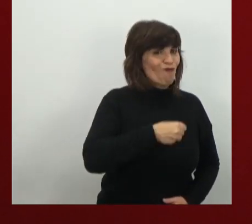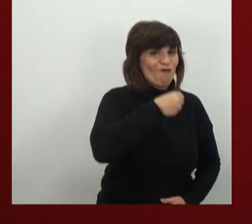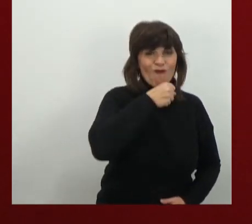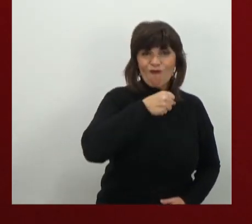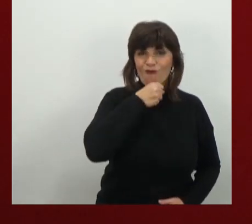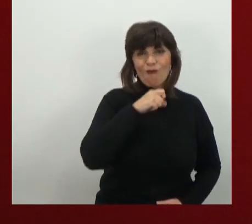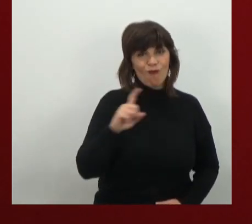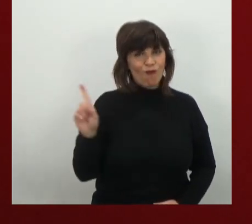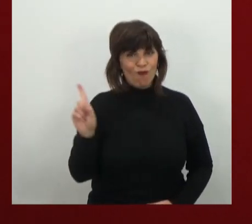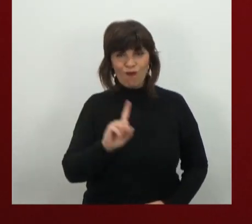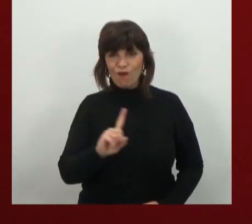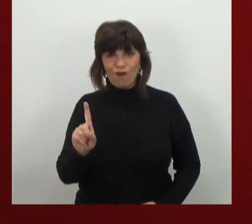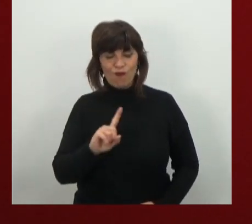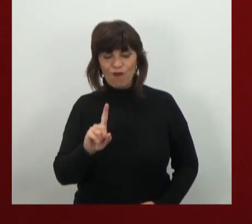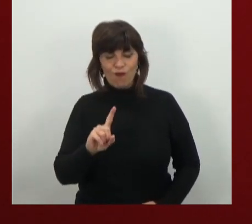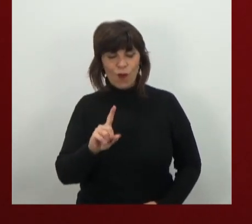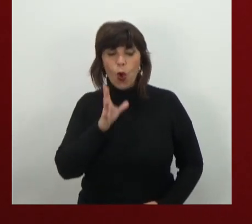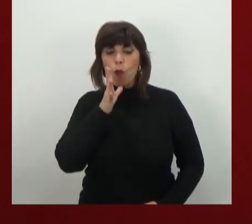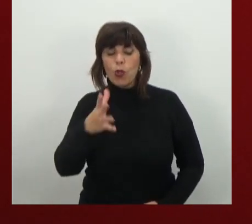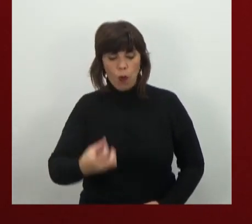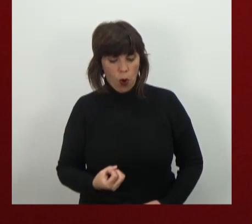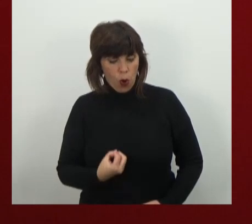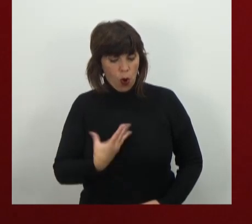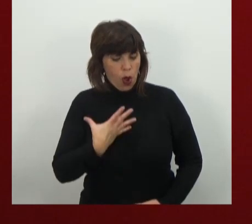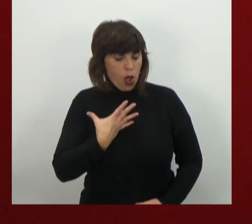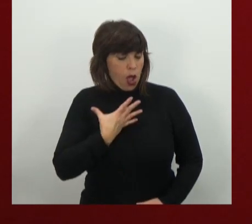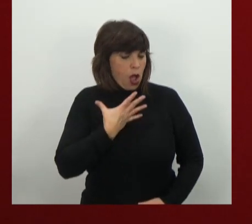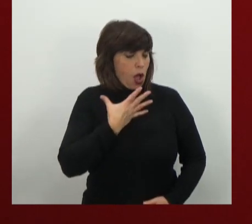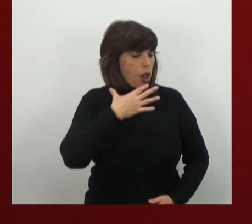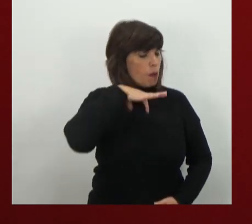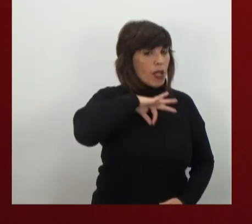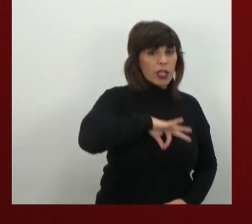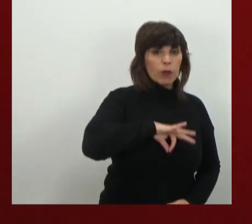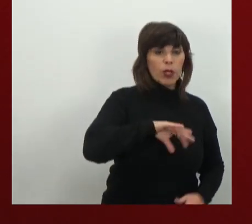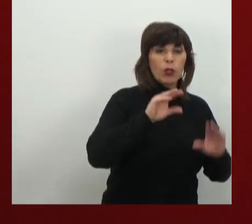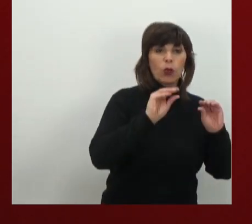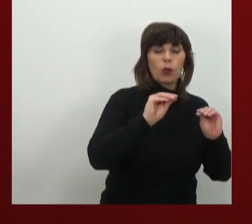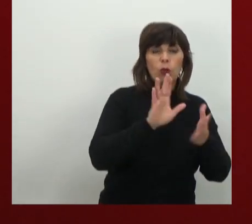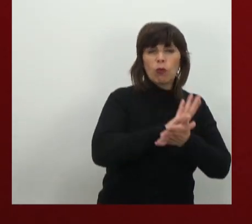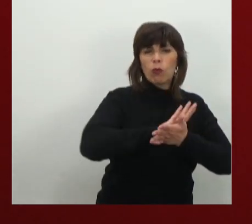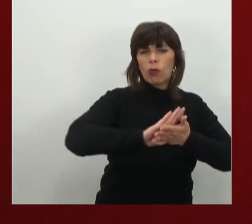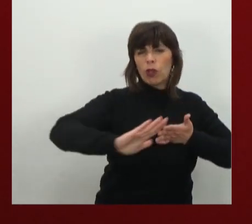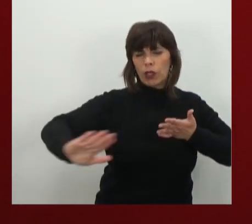Tu alma y tu espíritu son eternos. En algún momento, cuando uno muere,